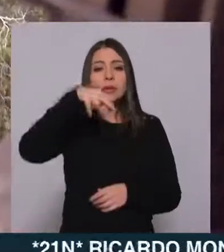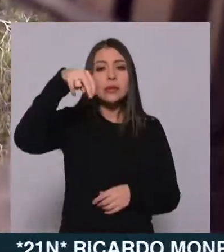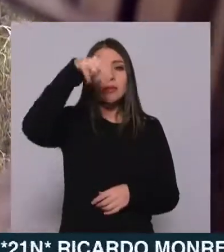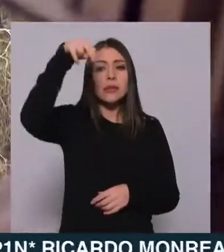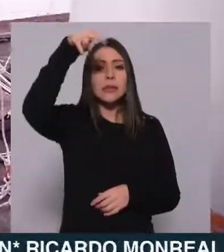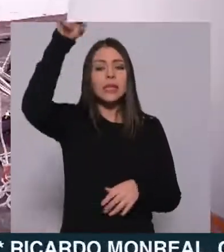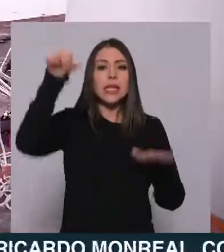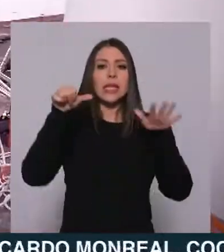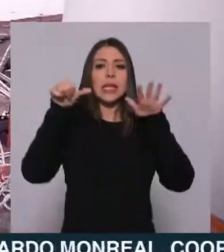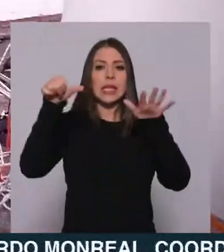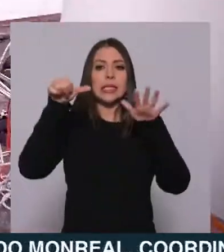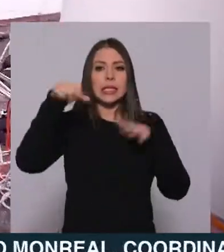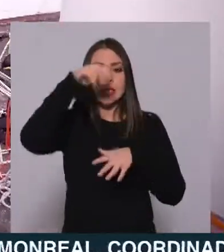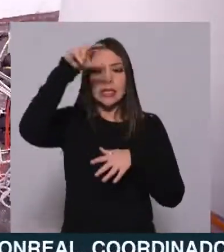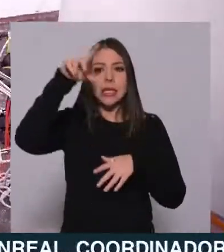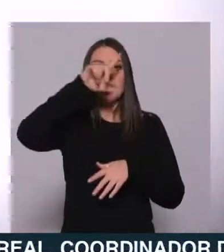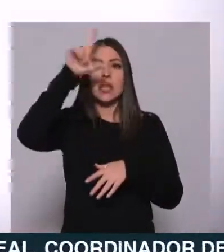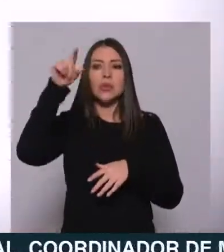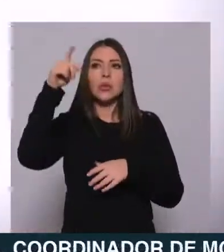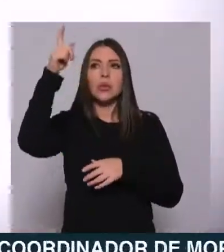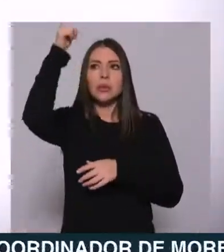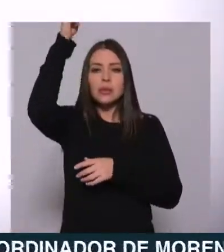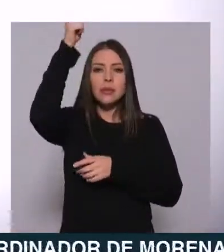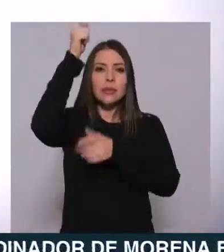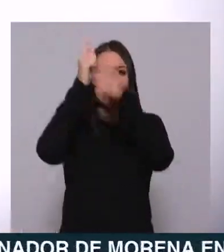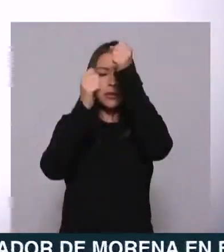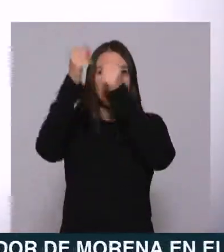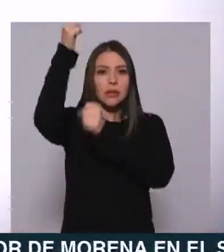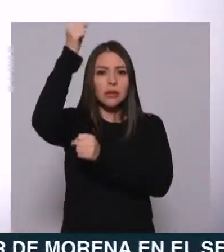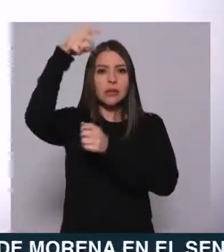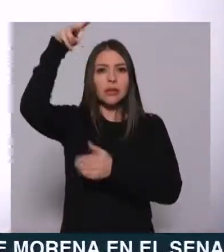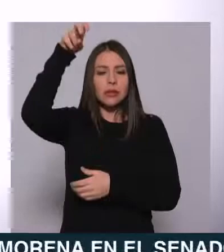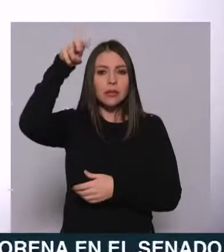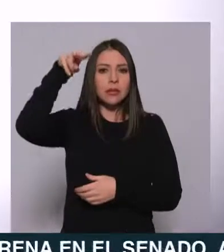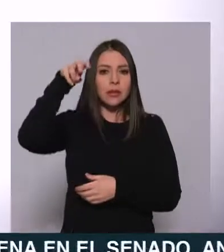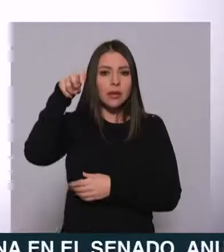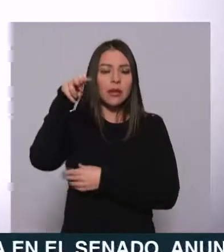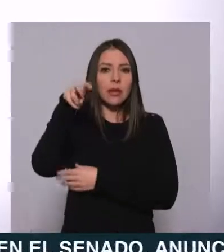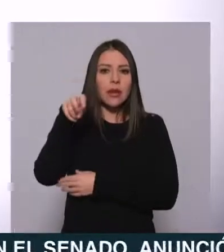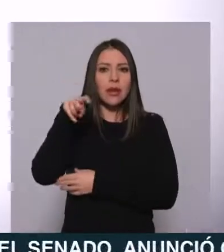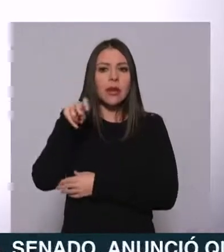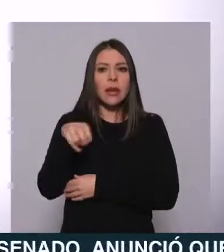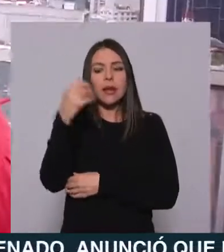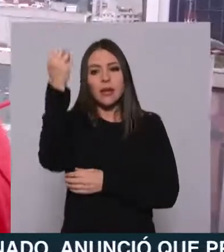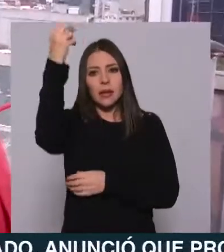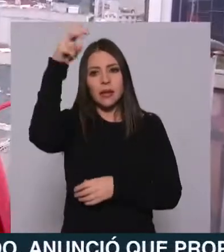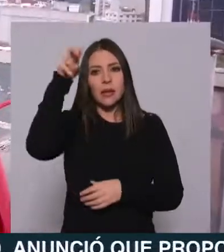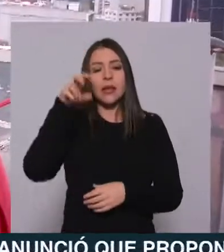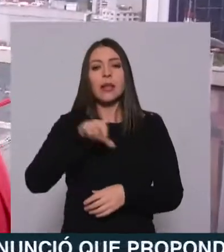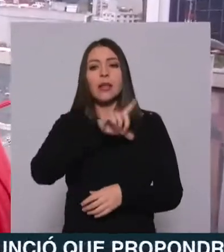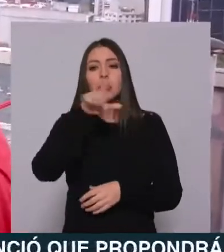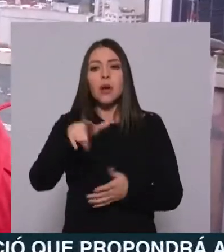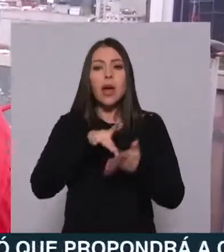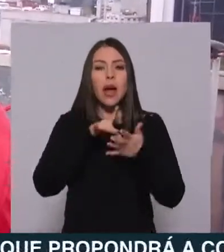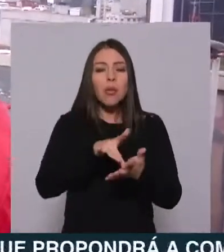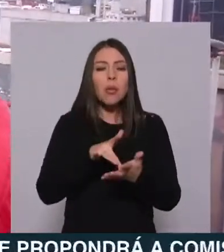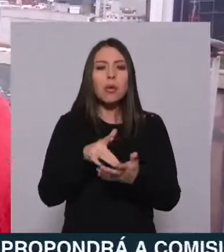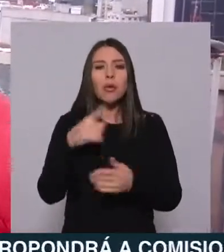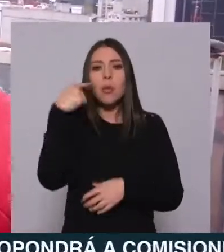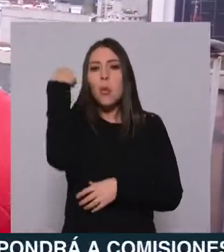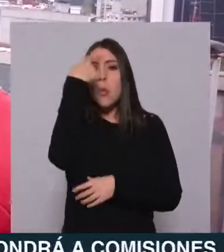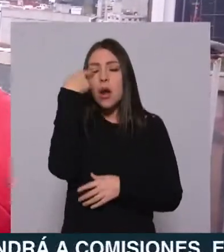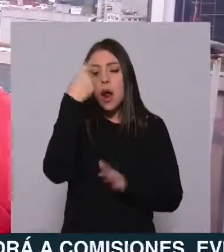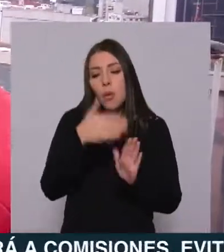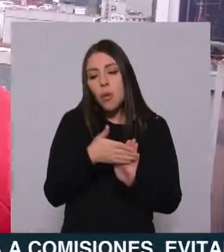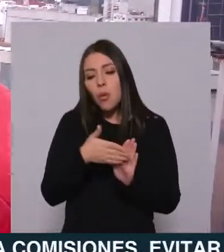a los 2 sujetos. 9 elementos laboraron por más de 1 hora para salvar a los trabajadores. Los